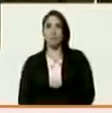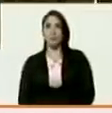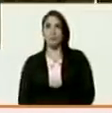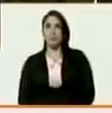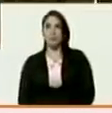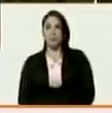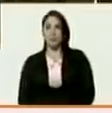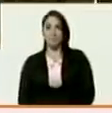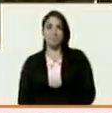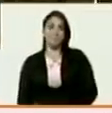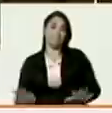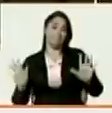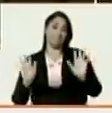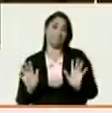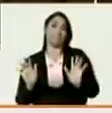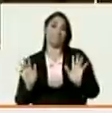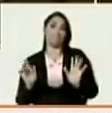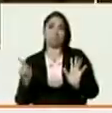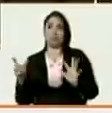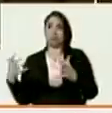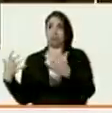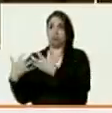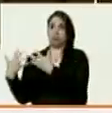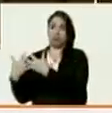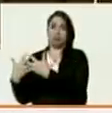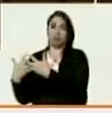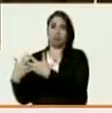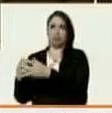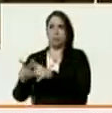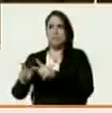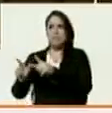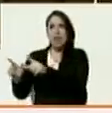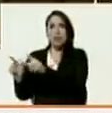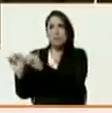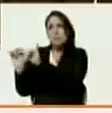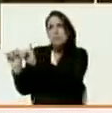que eso, una pelea por espacio